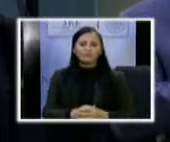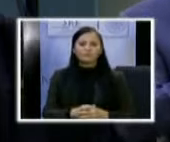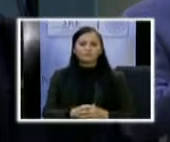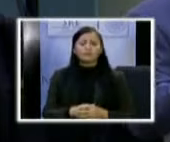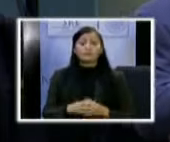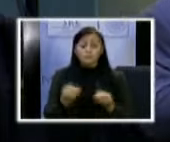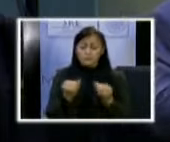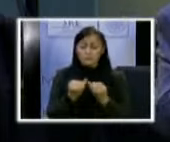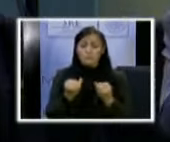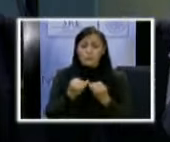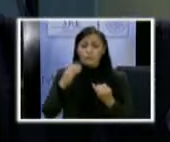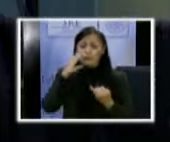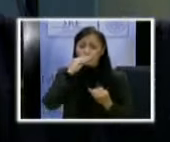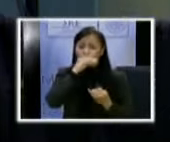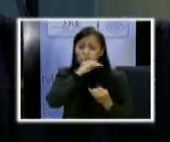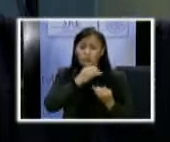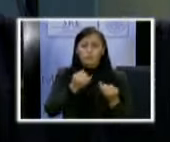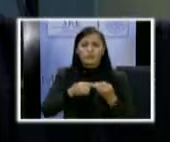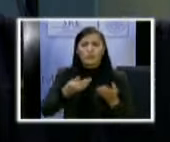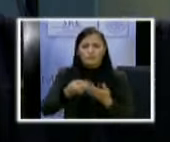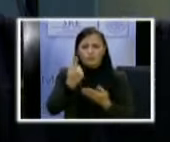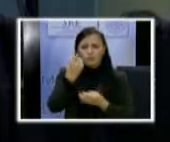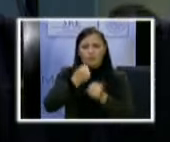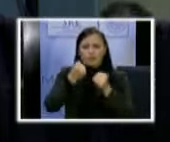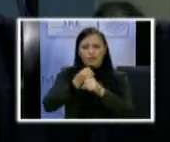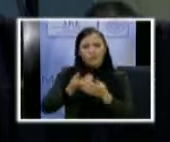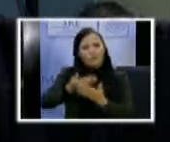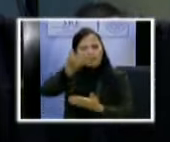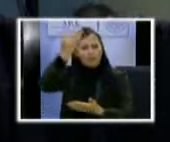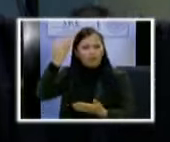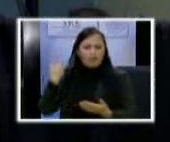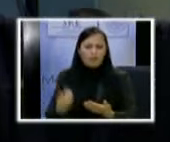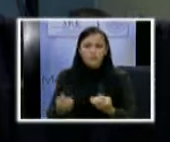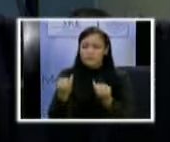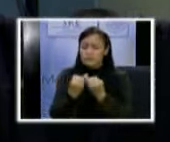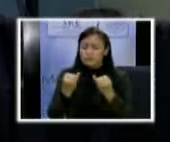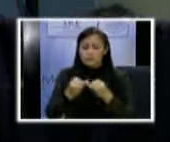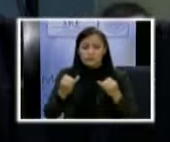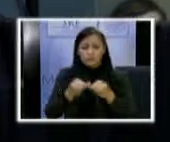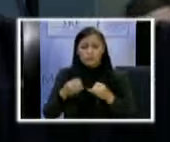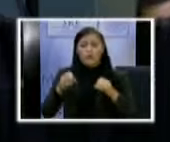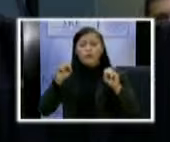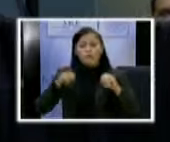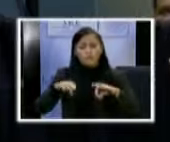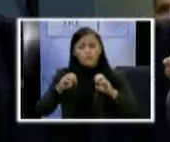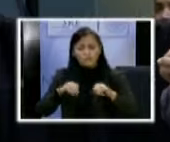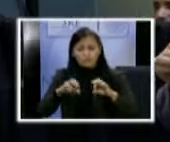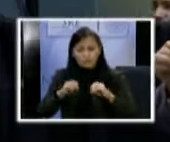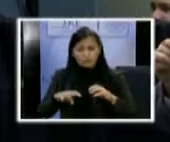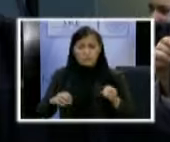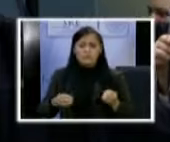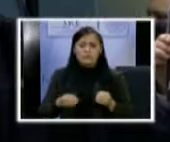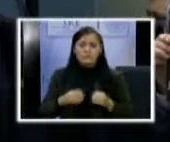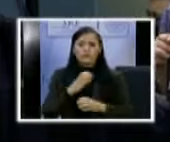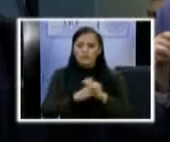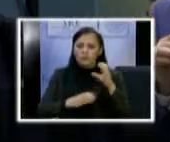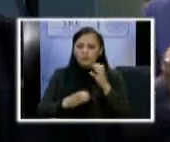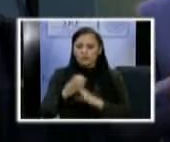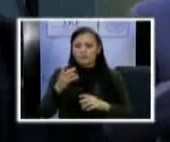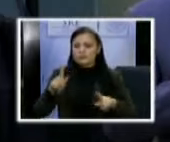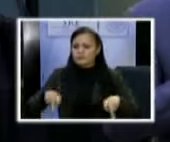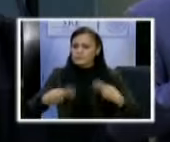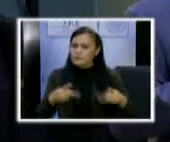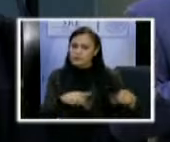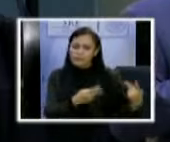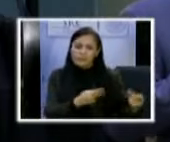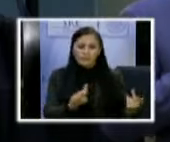en Cuba se está haciendo, desde el año pasado, yo lo dije en la Cámara, un recinto para industria de exportación. Entonces, todo el